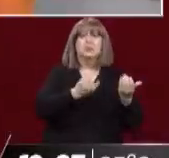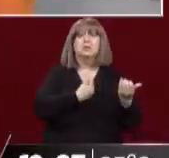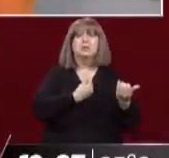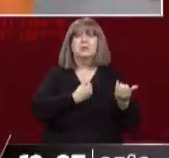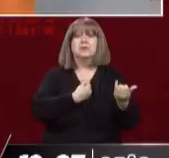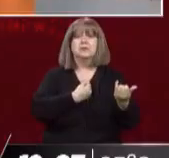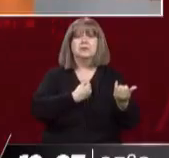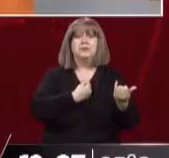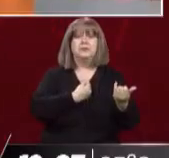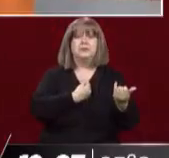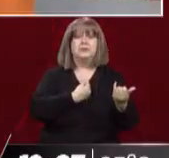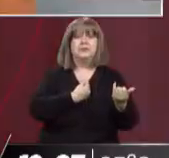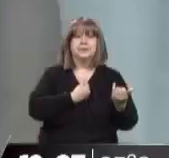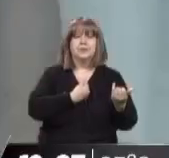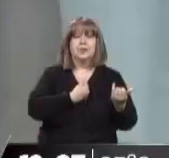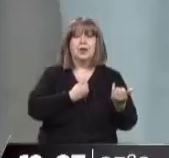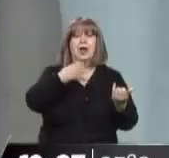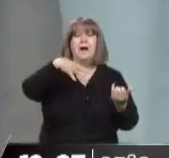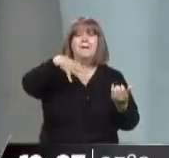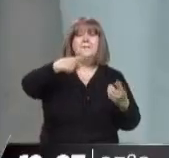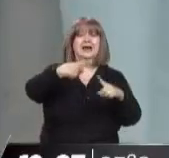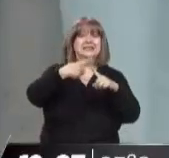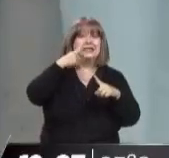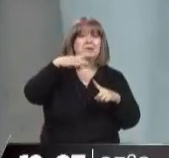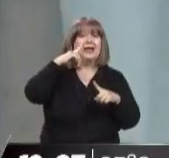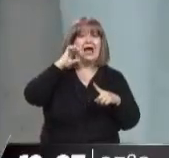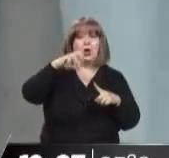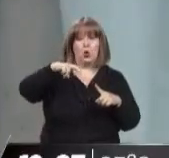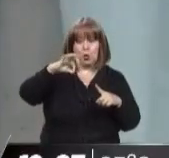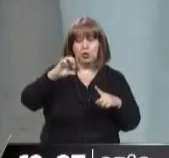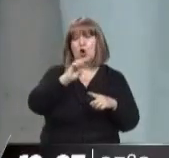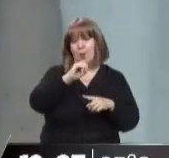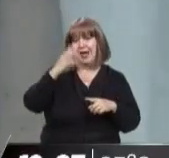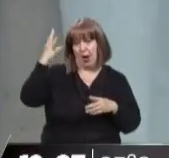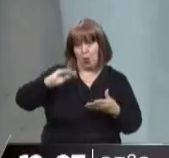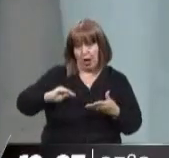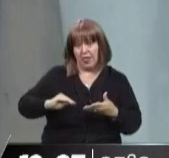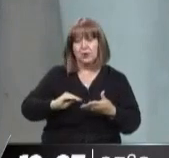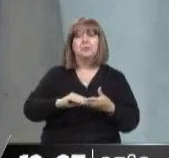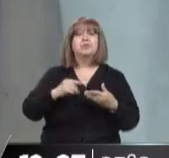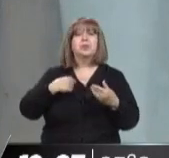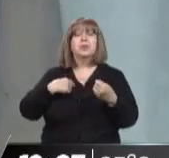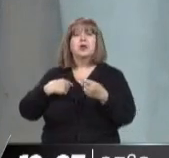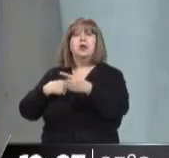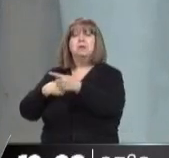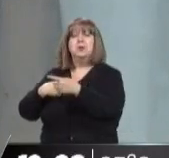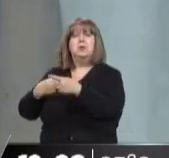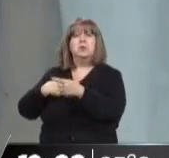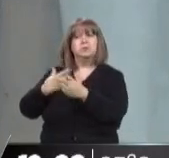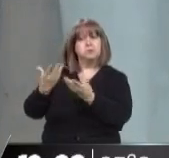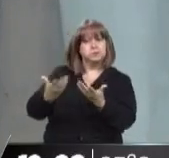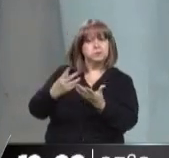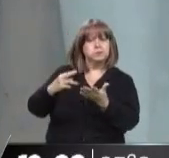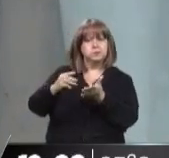bien seguimos escuchando Maximiliano Bueno cuando es asistir se da cuenta de esta situación